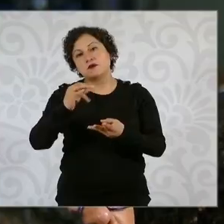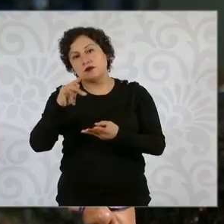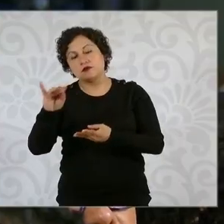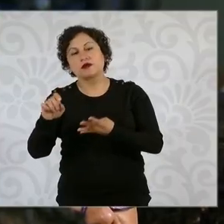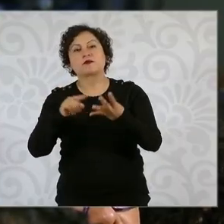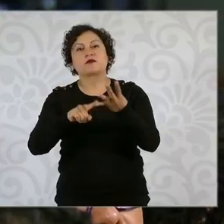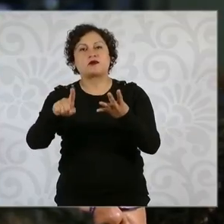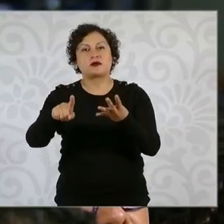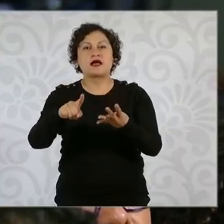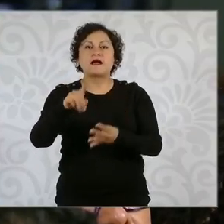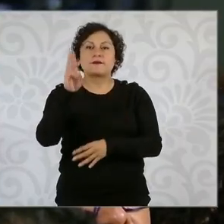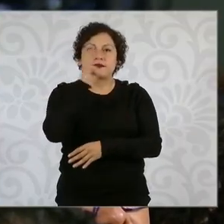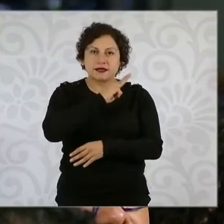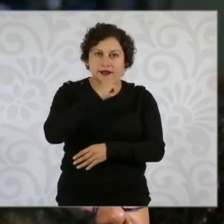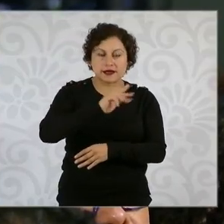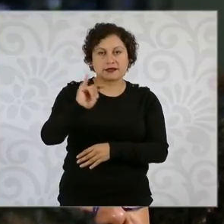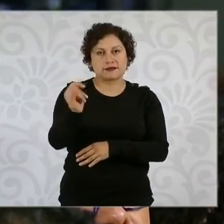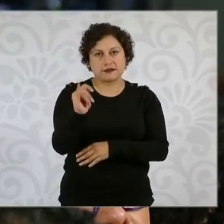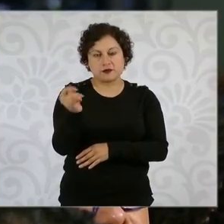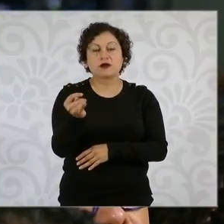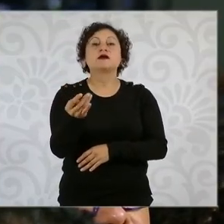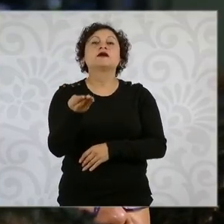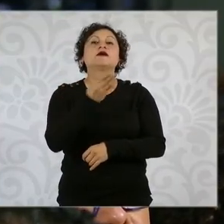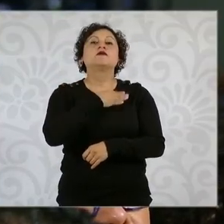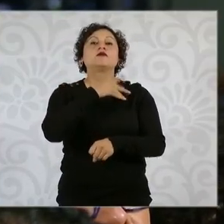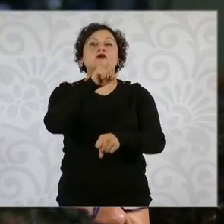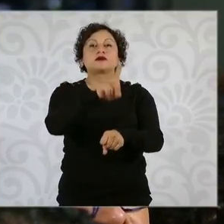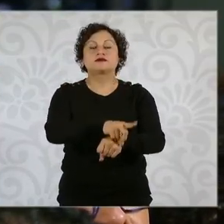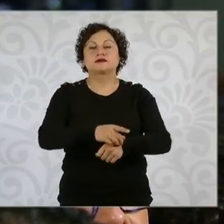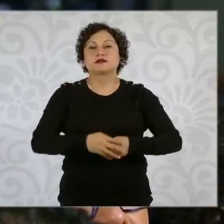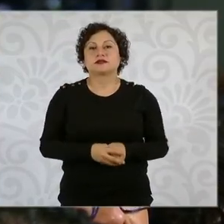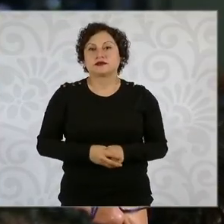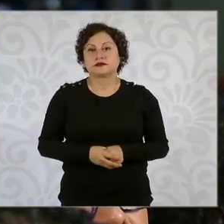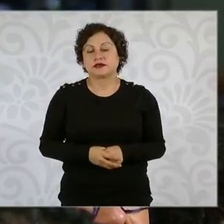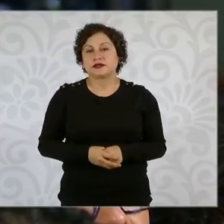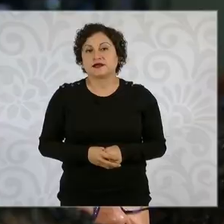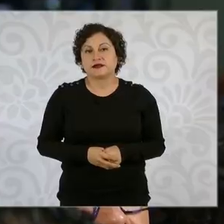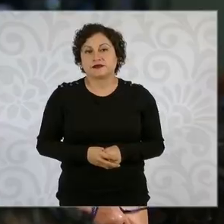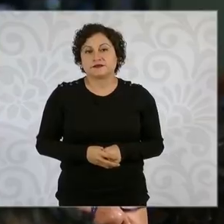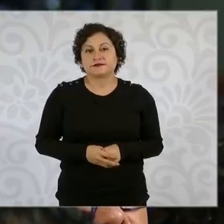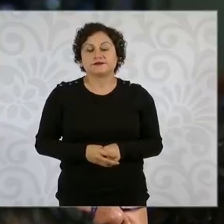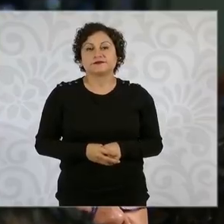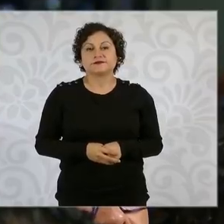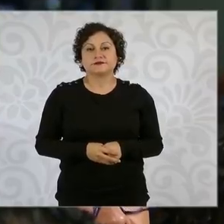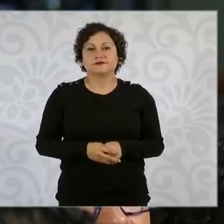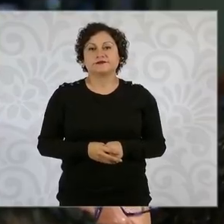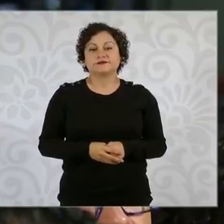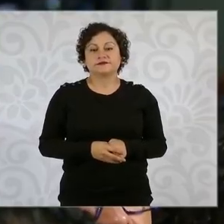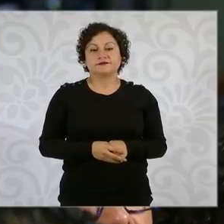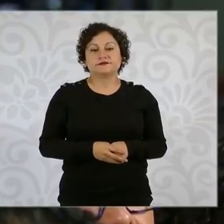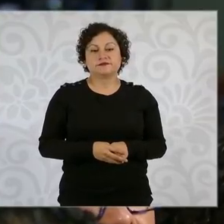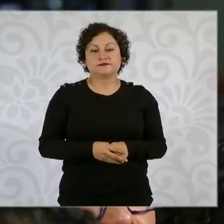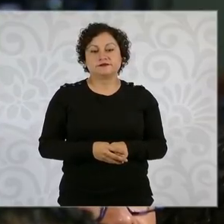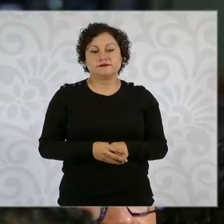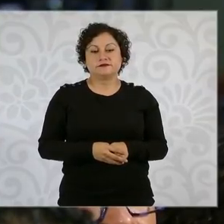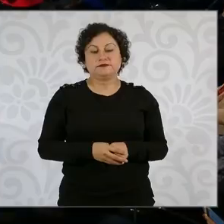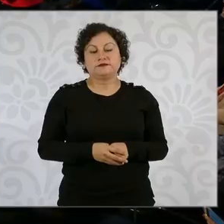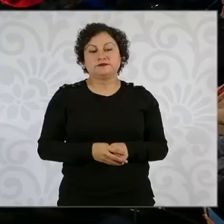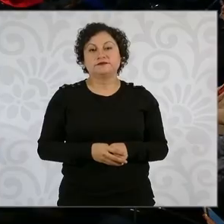Tijuana. Buenos días. Primero, presidenta, agradecerle la participación que nos da a los